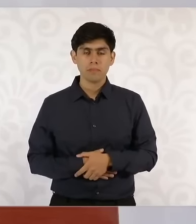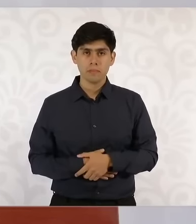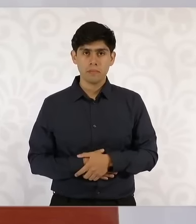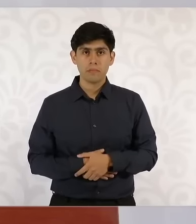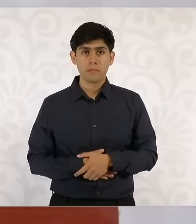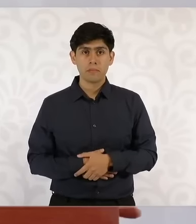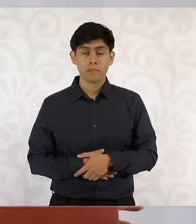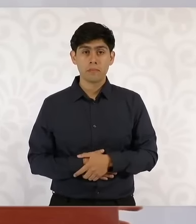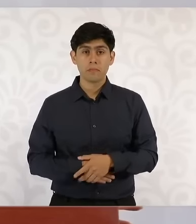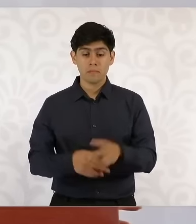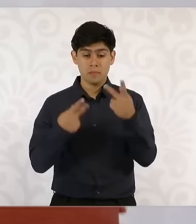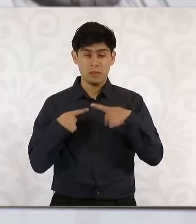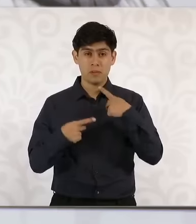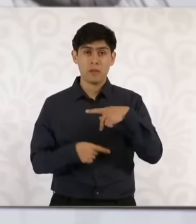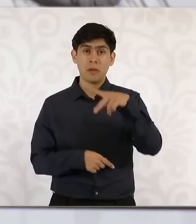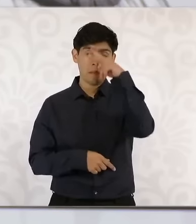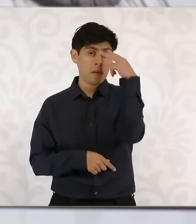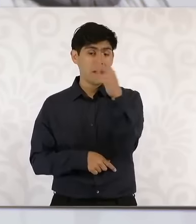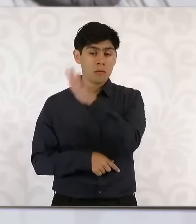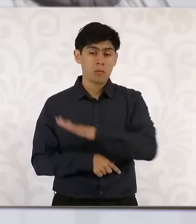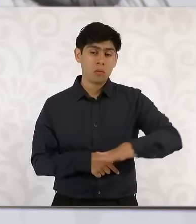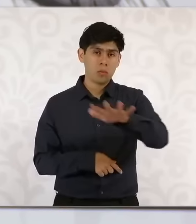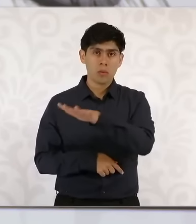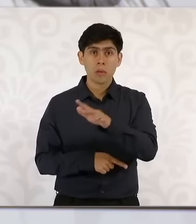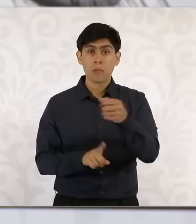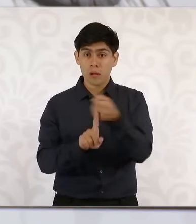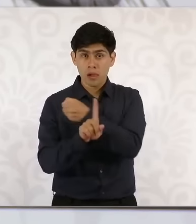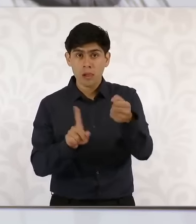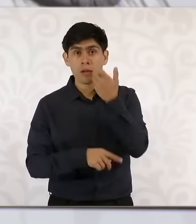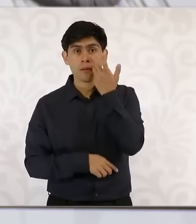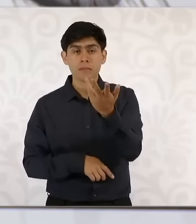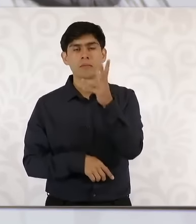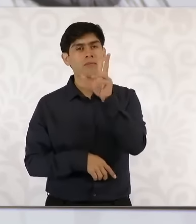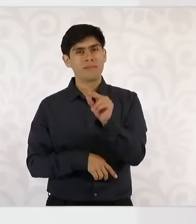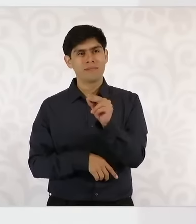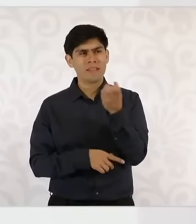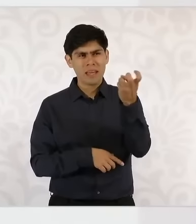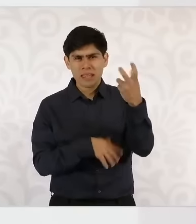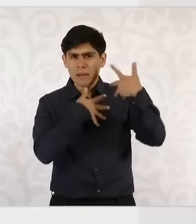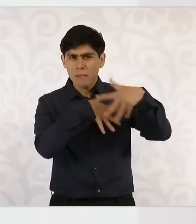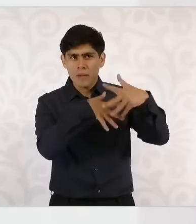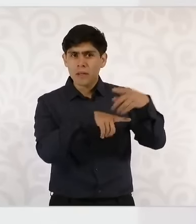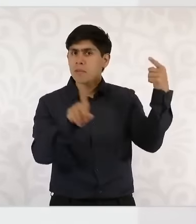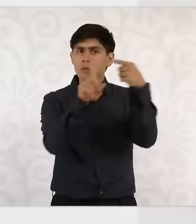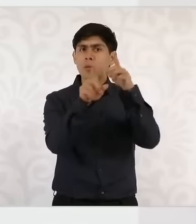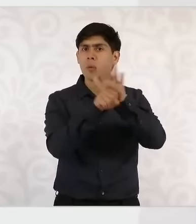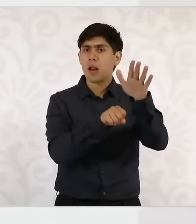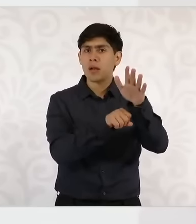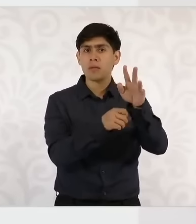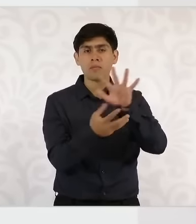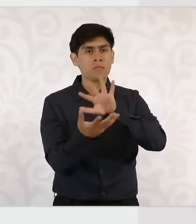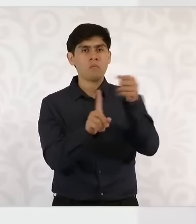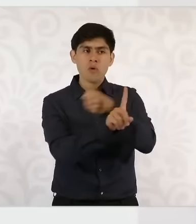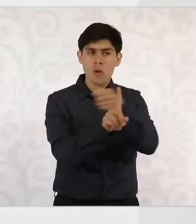Las y los mexicanos no quieren la violencia. Bueno, una supuesta marcha que llama contra la violencia y utiliza